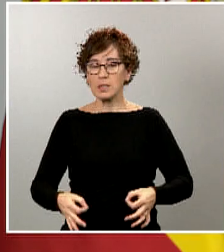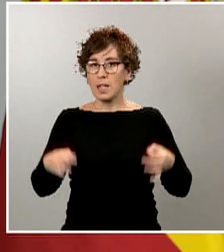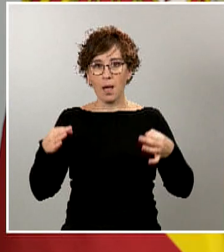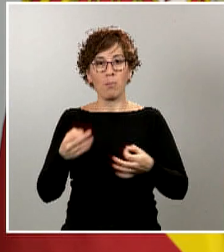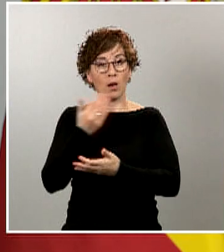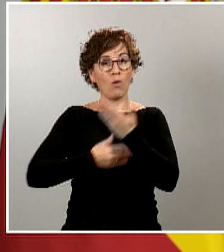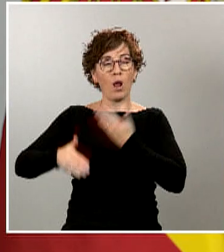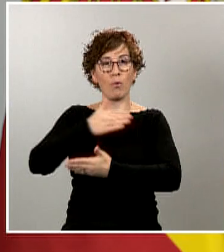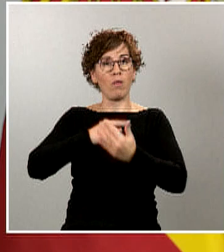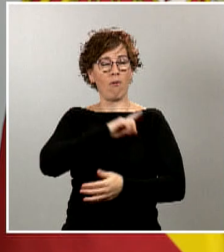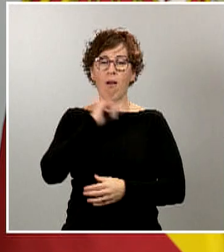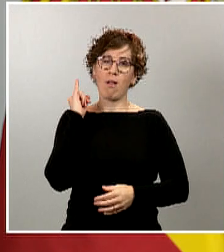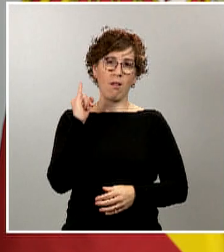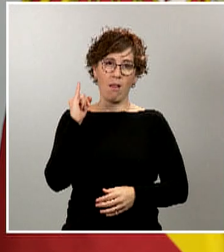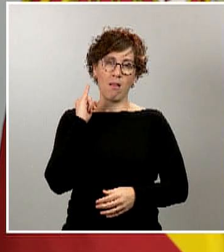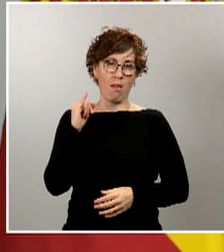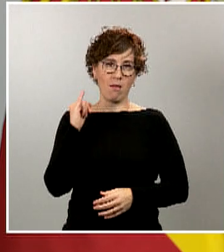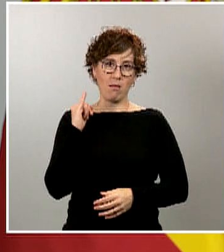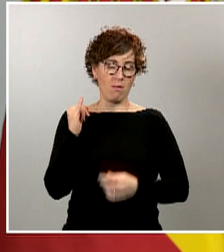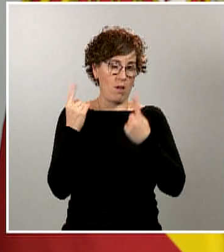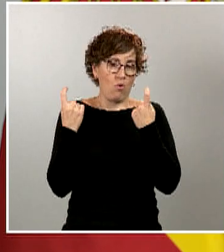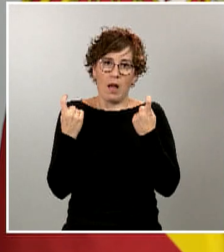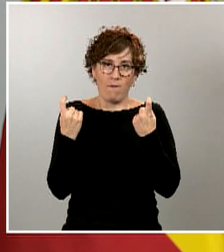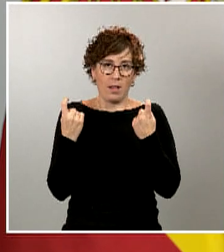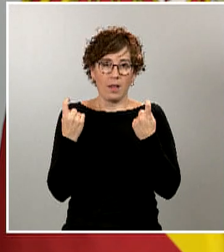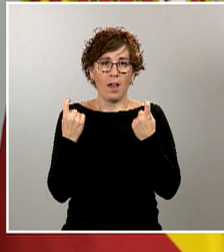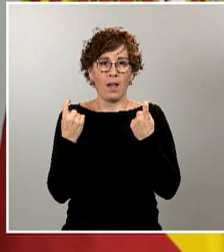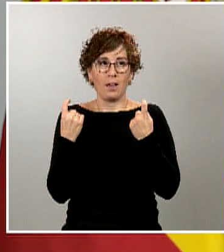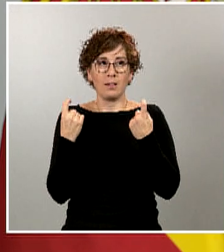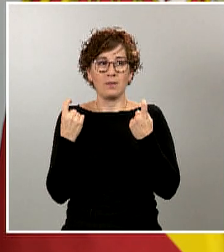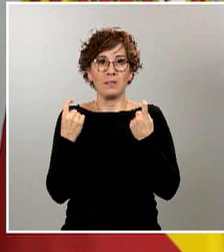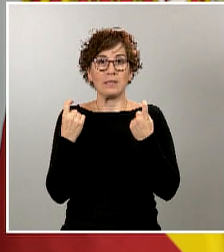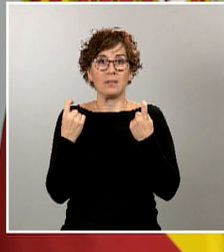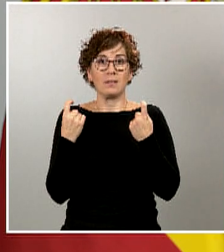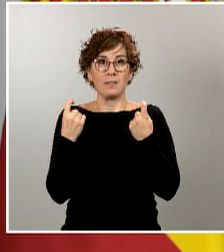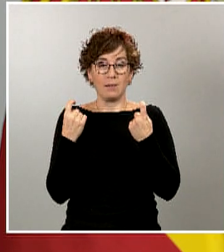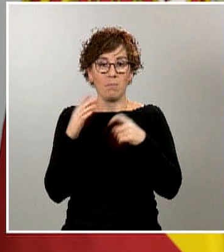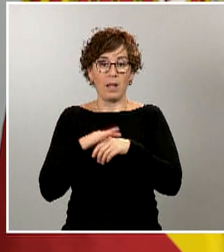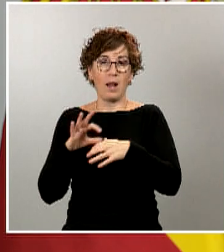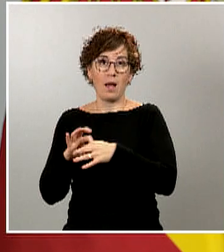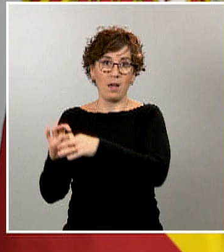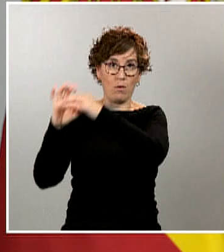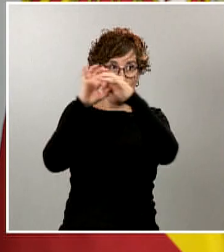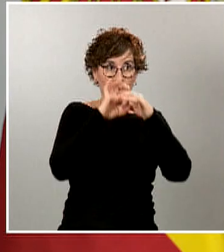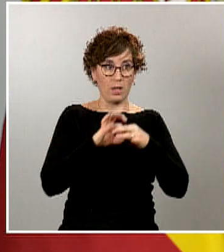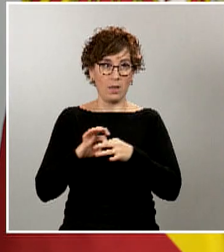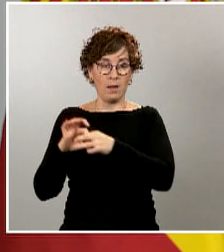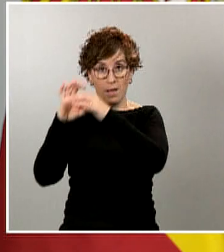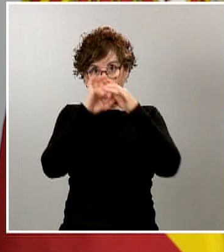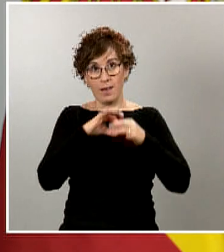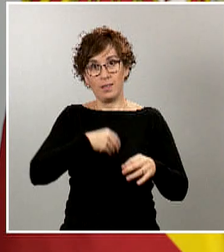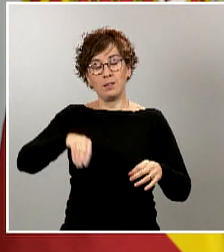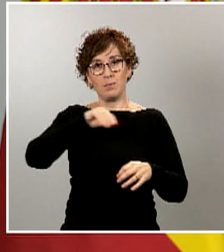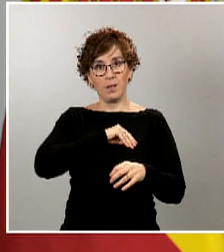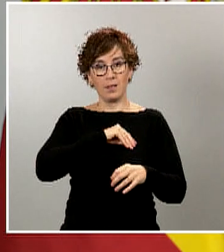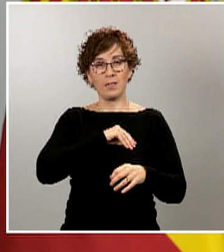del Ejército en este momento y en lo que haga falta, y esa España unida, esa posición que tienen que